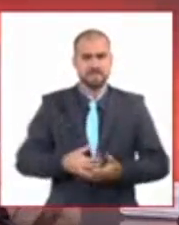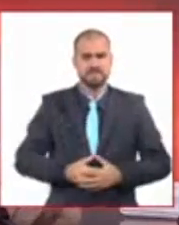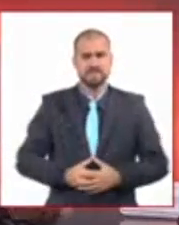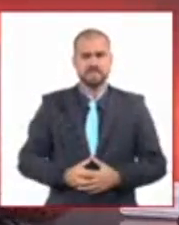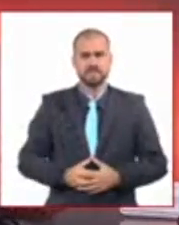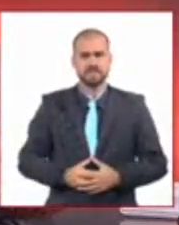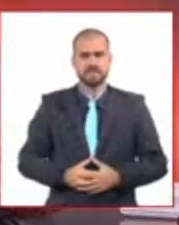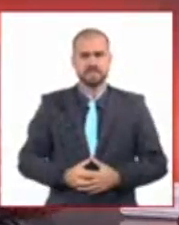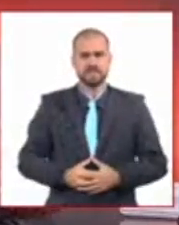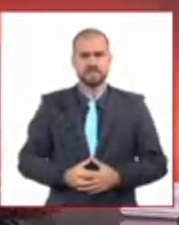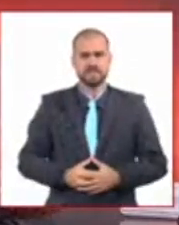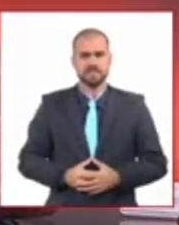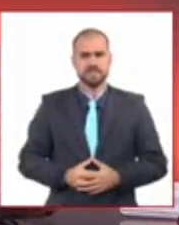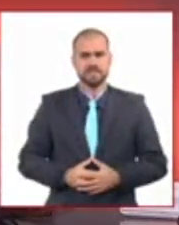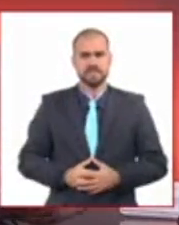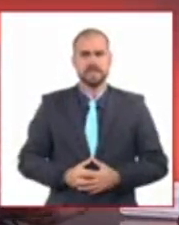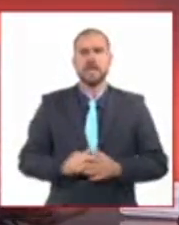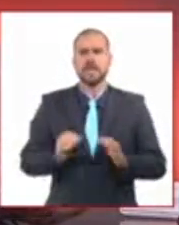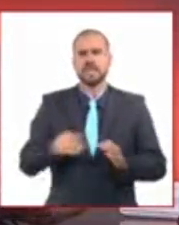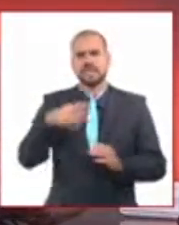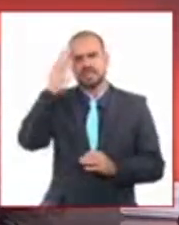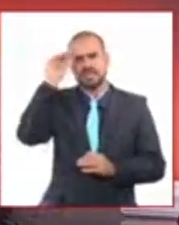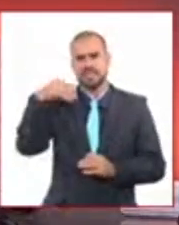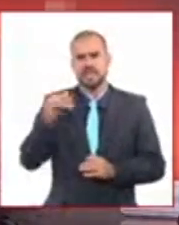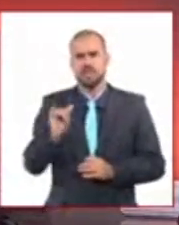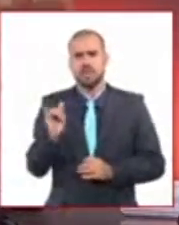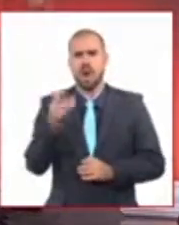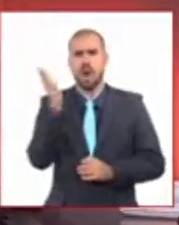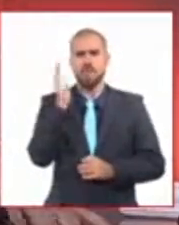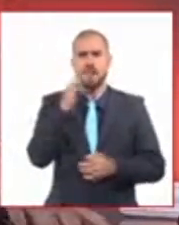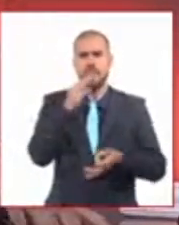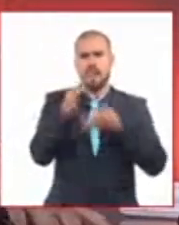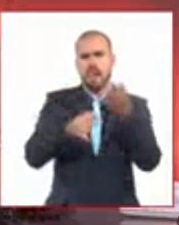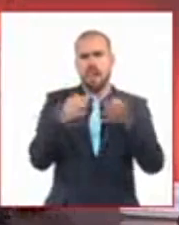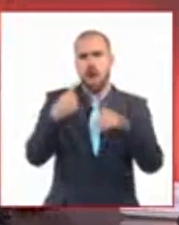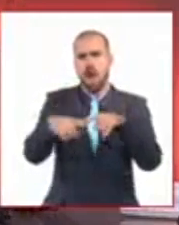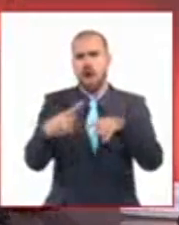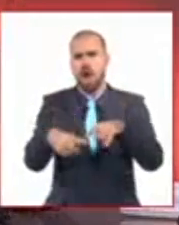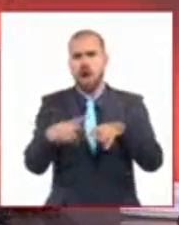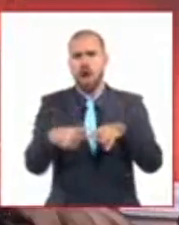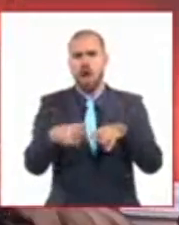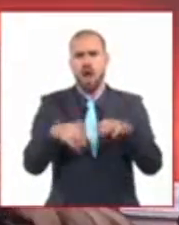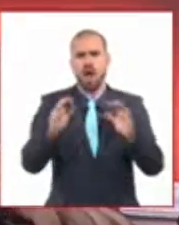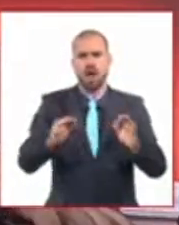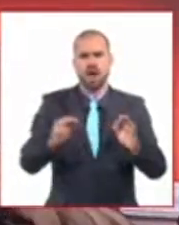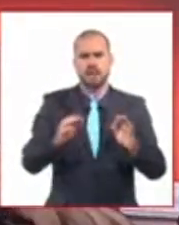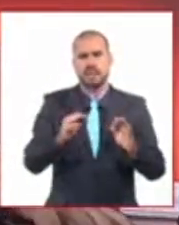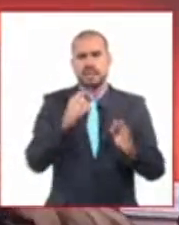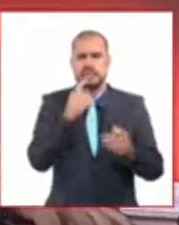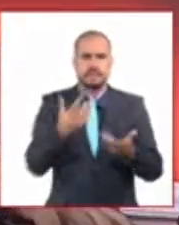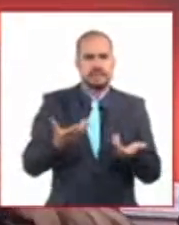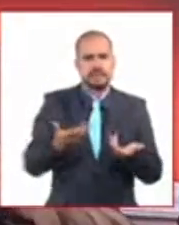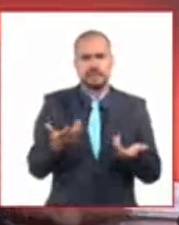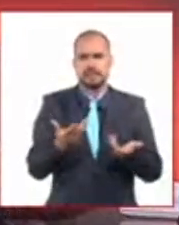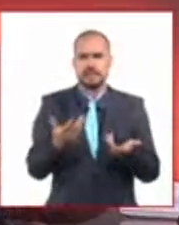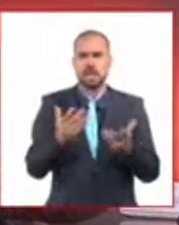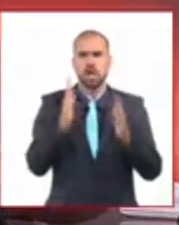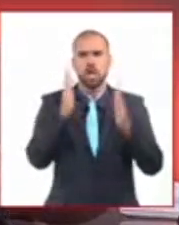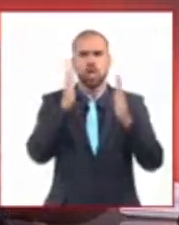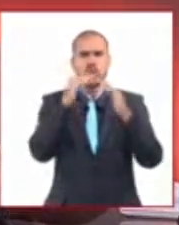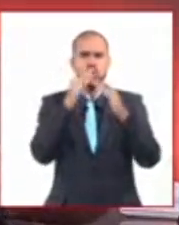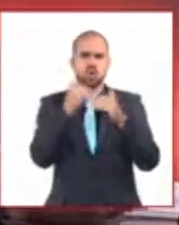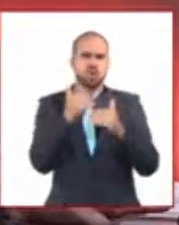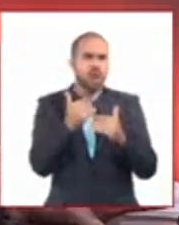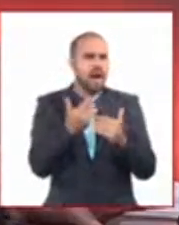de estado branding corts dando su discurso era en el inicio del foro de la sociedad civil nuevo bien un alma y no era un